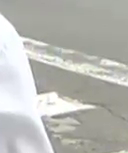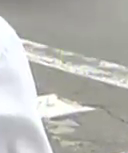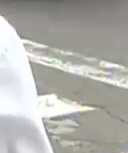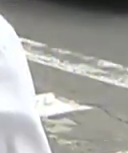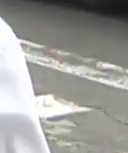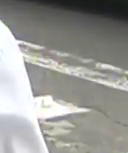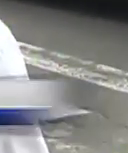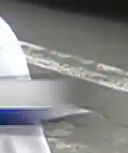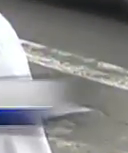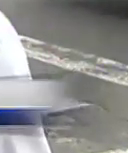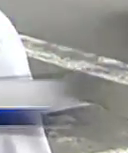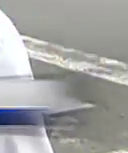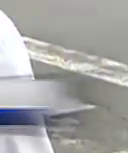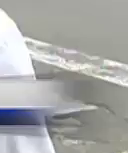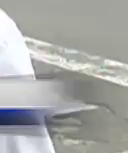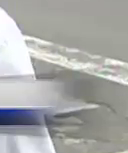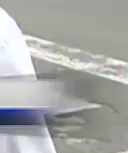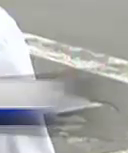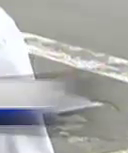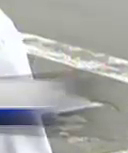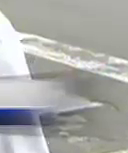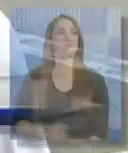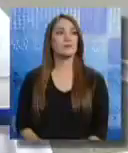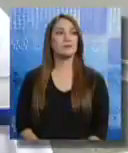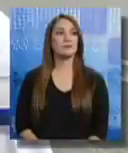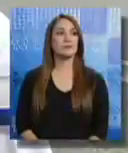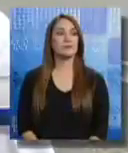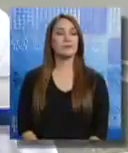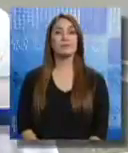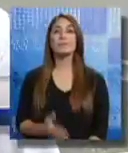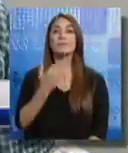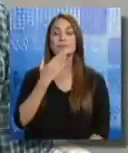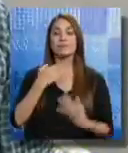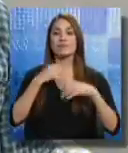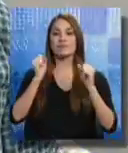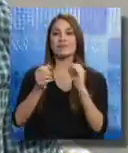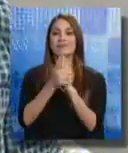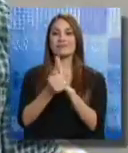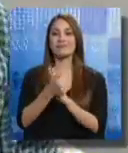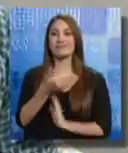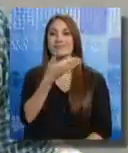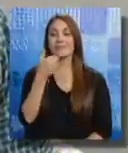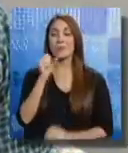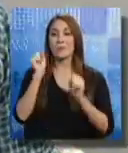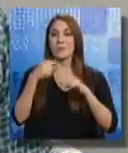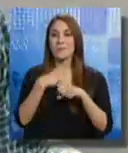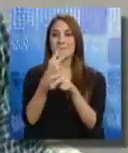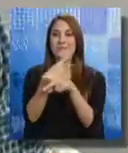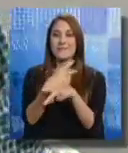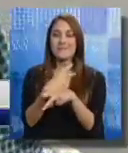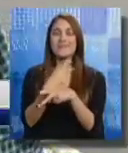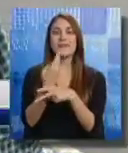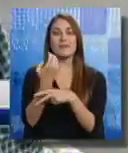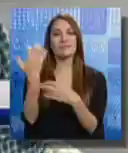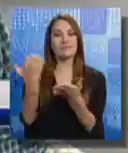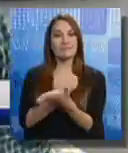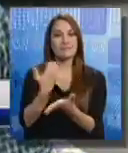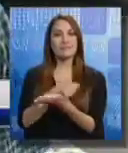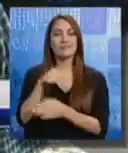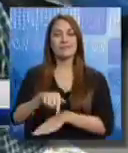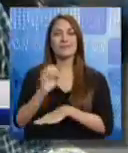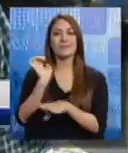orgullo puesto que somos capaces de eso y de muchas cosas más. Porque va a producir la ganancia que